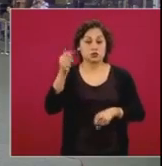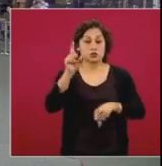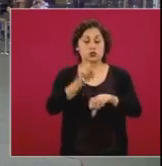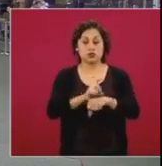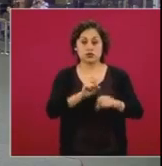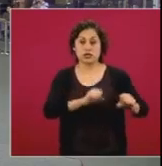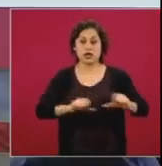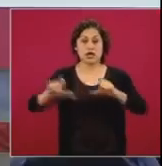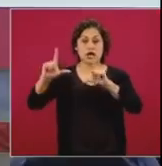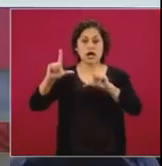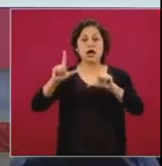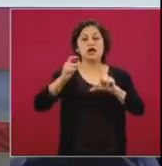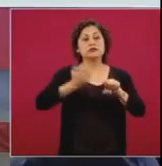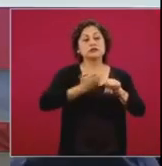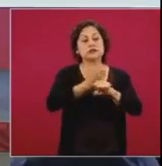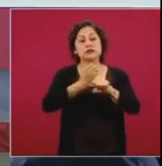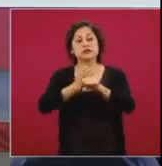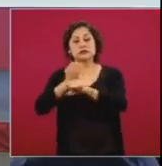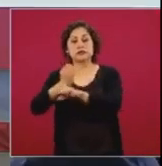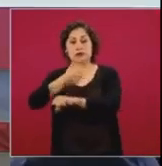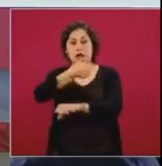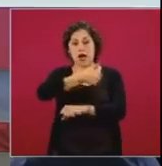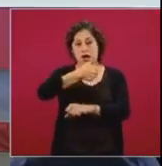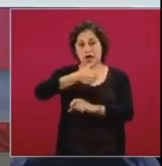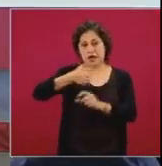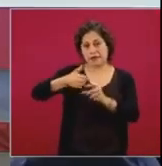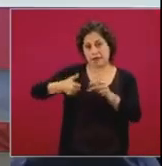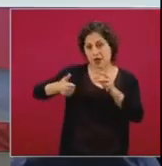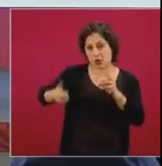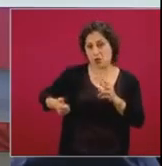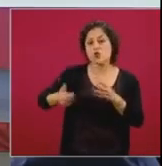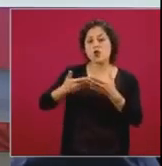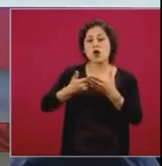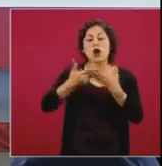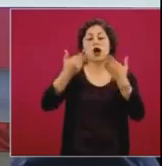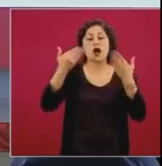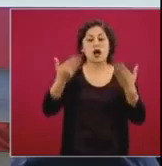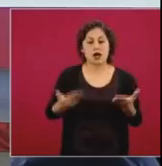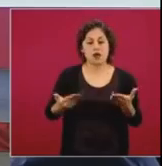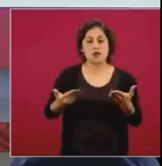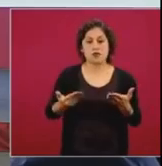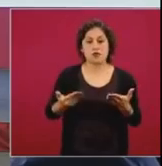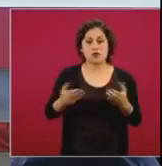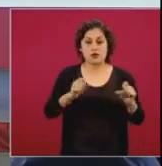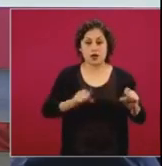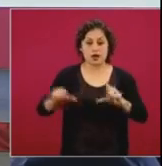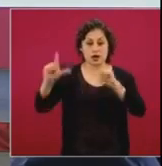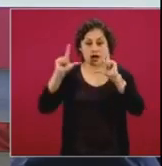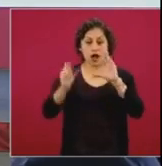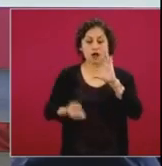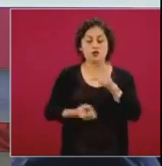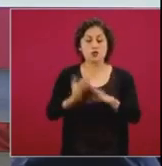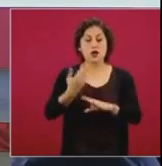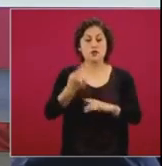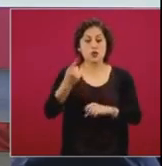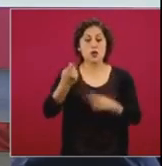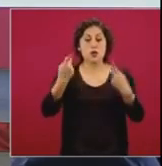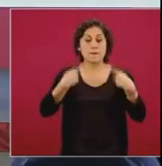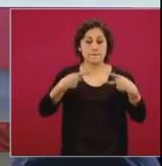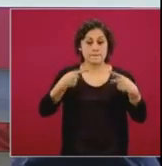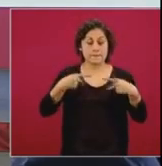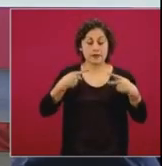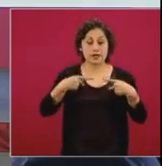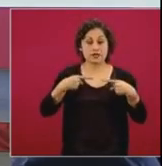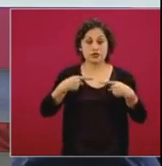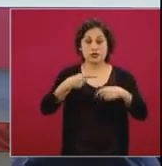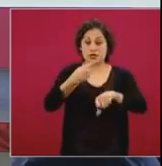entidad federativa, las barras sobre la ocupación hospitalaria de personas con infección